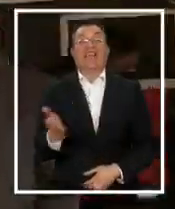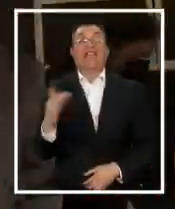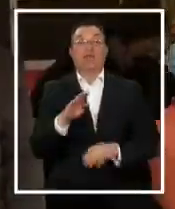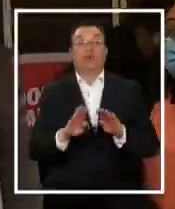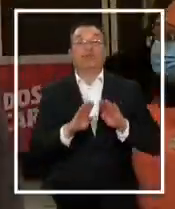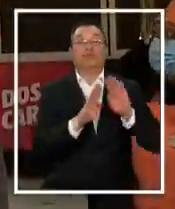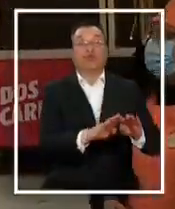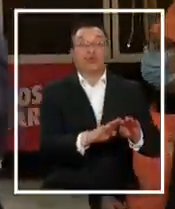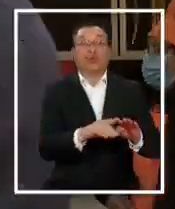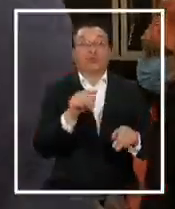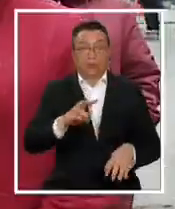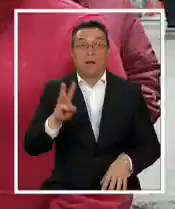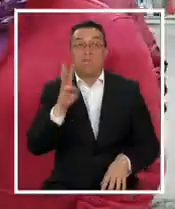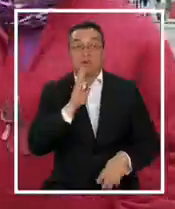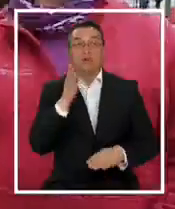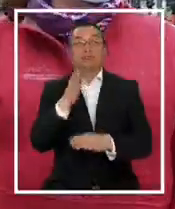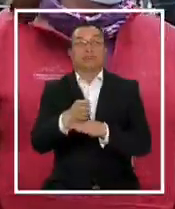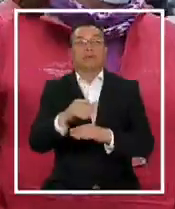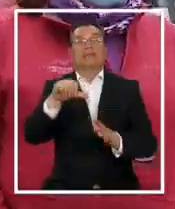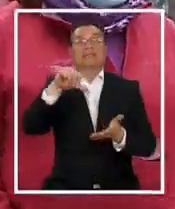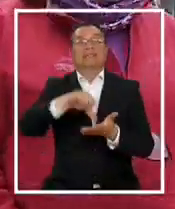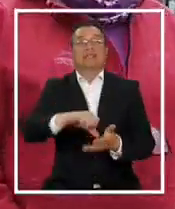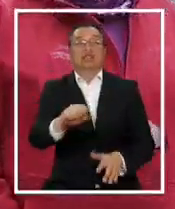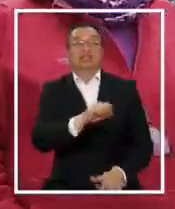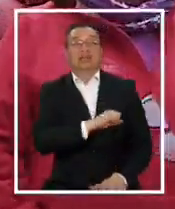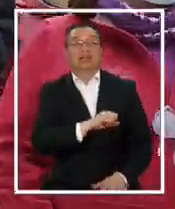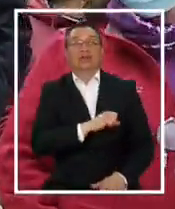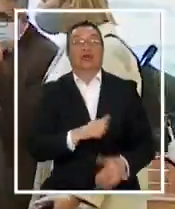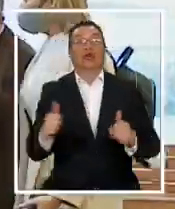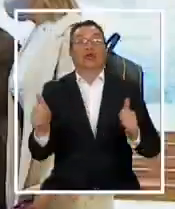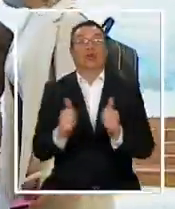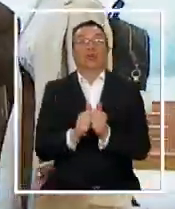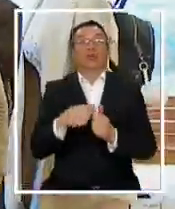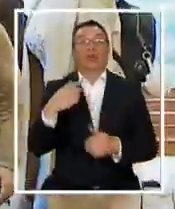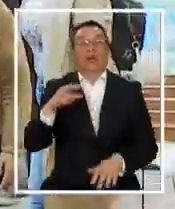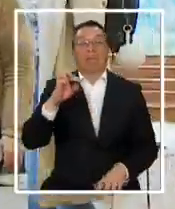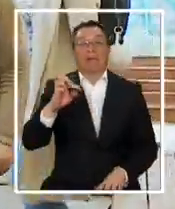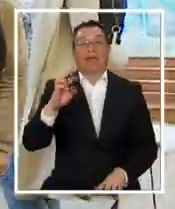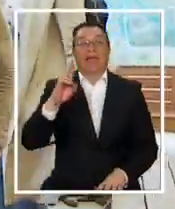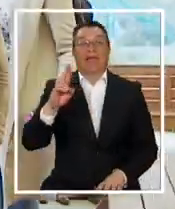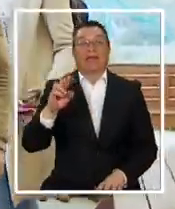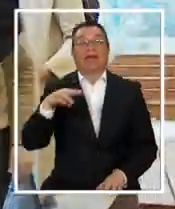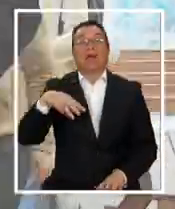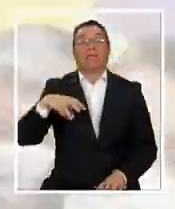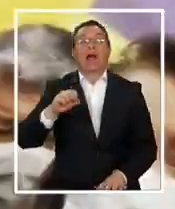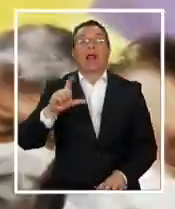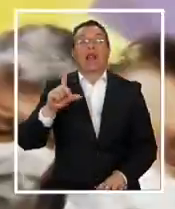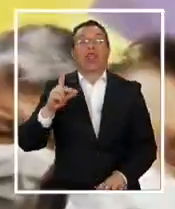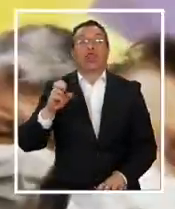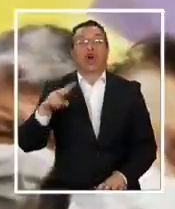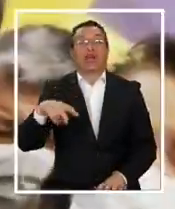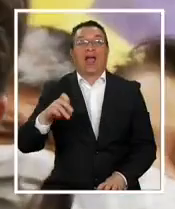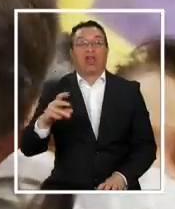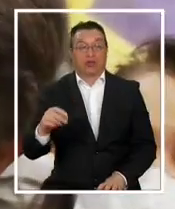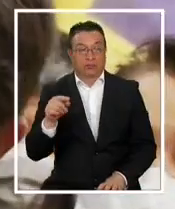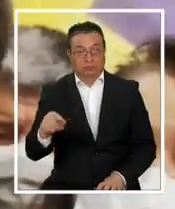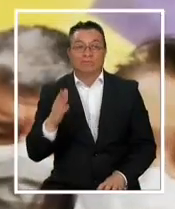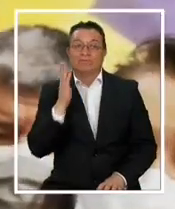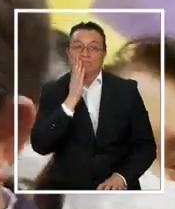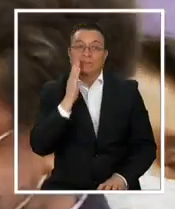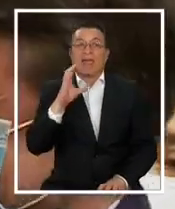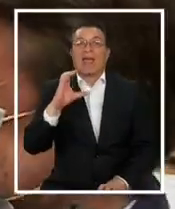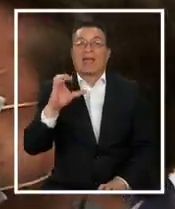este miércoles realizó un recorrido en el centro de Santiago con el abanderado del partido radical Carlos Maldonado. Querido Claudio, una vez